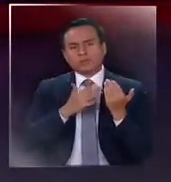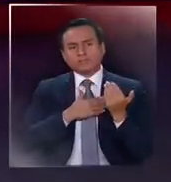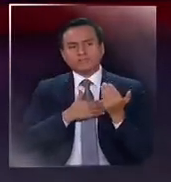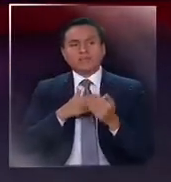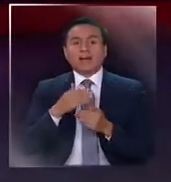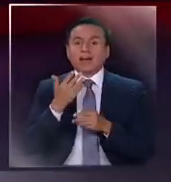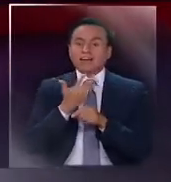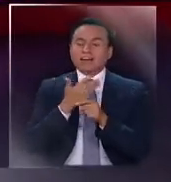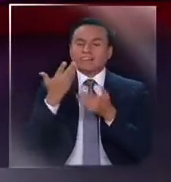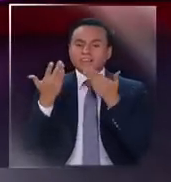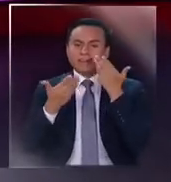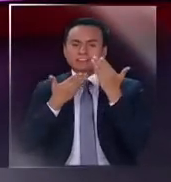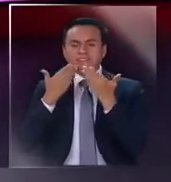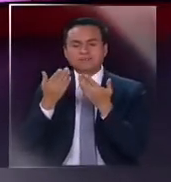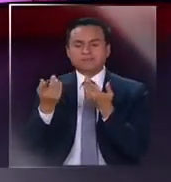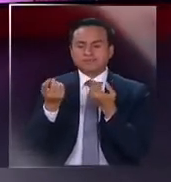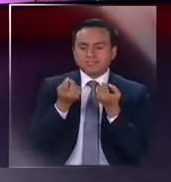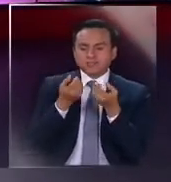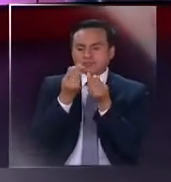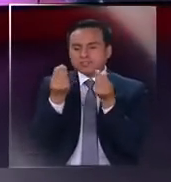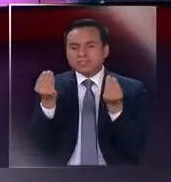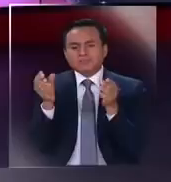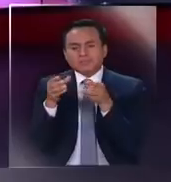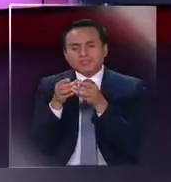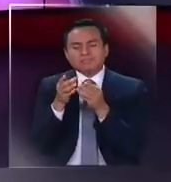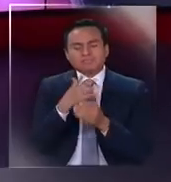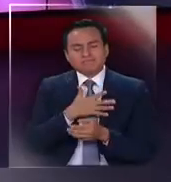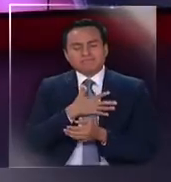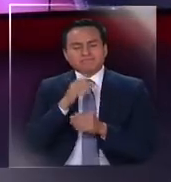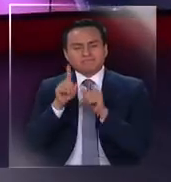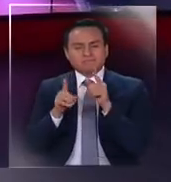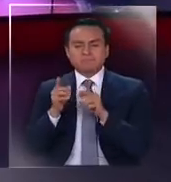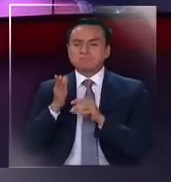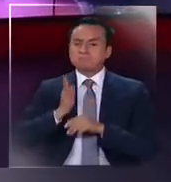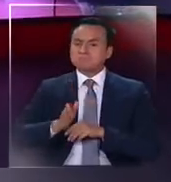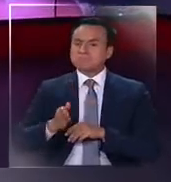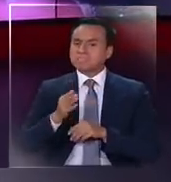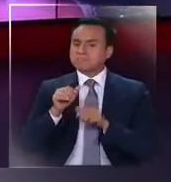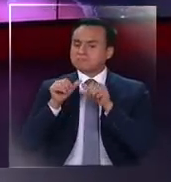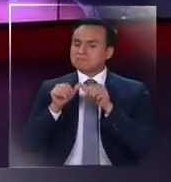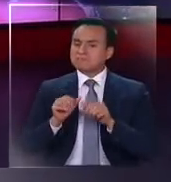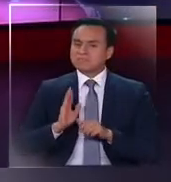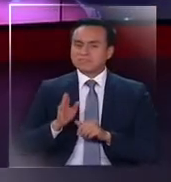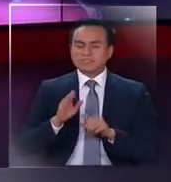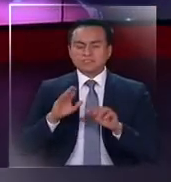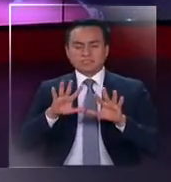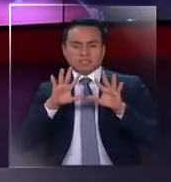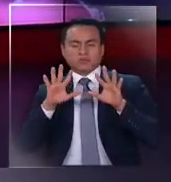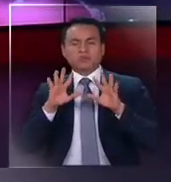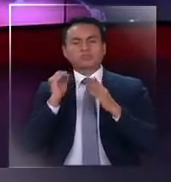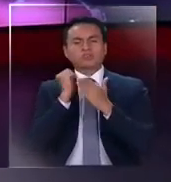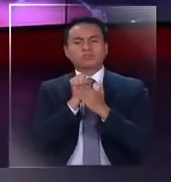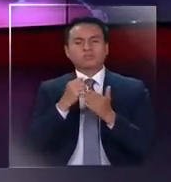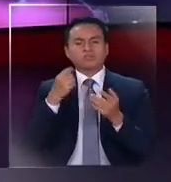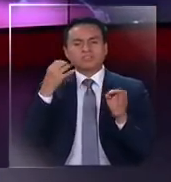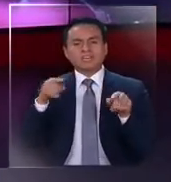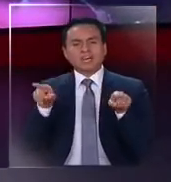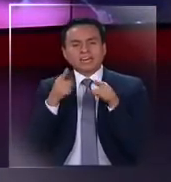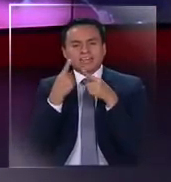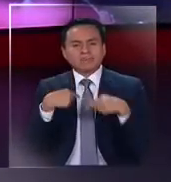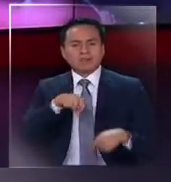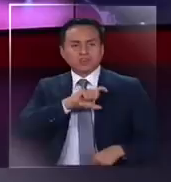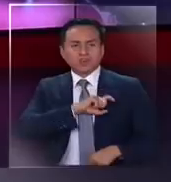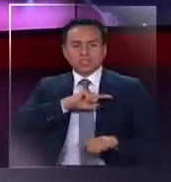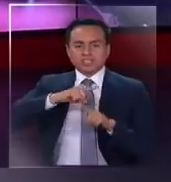Hay cantantes que han sabido seducir a varias generaciones y que siguen vigentes. Son íconos de la música en español que están